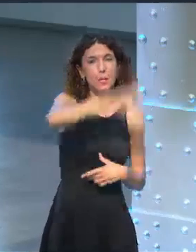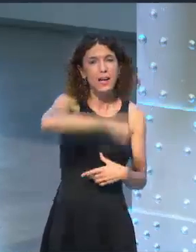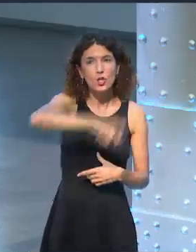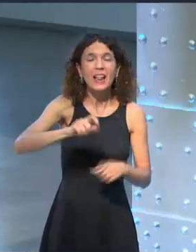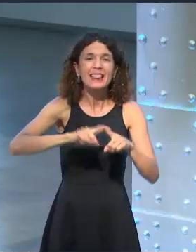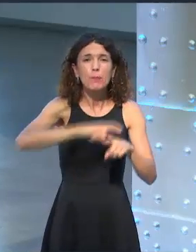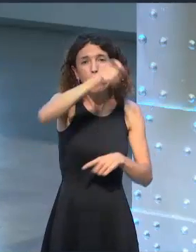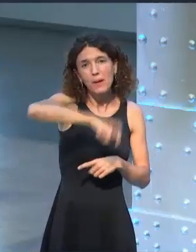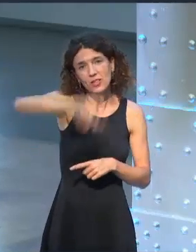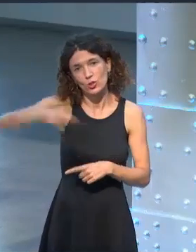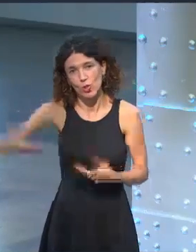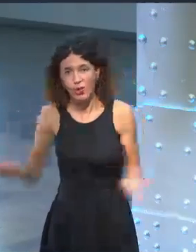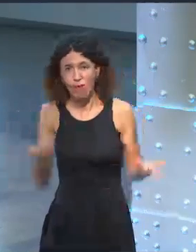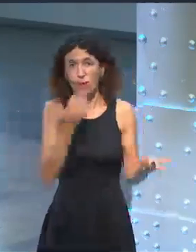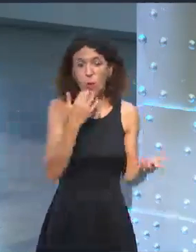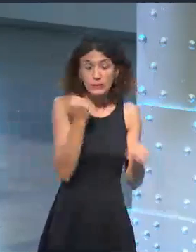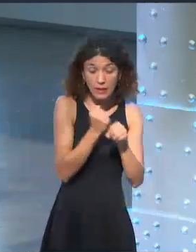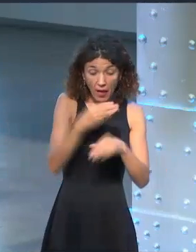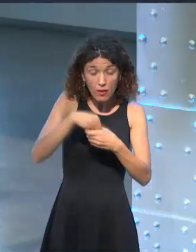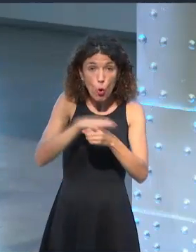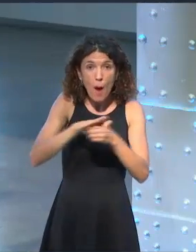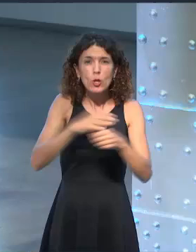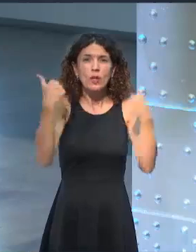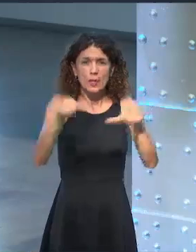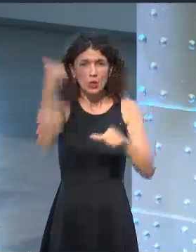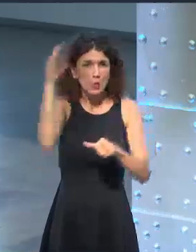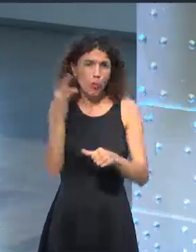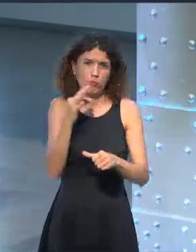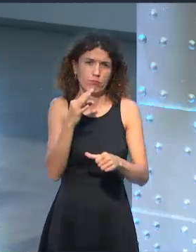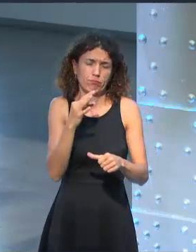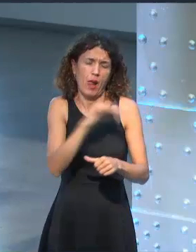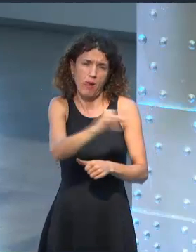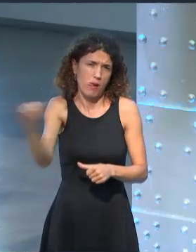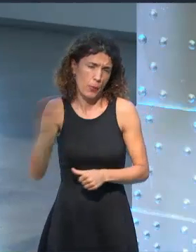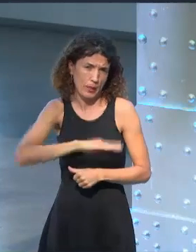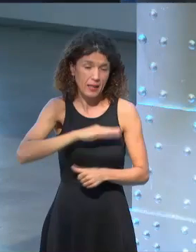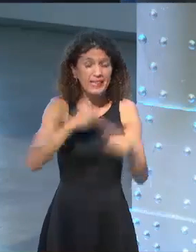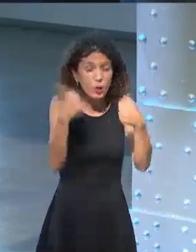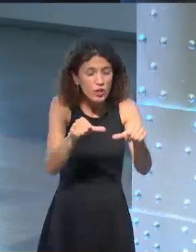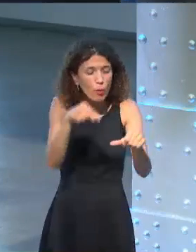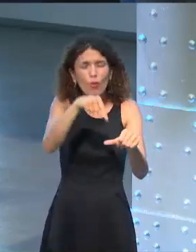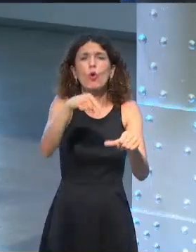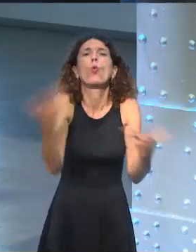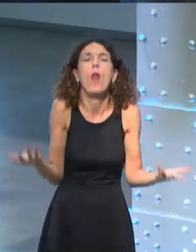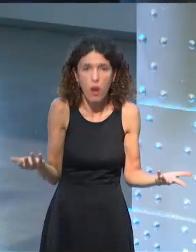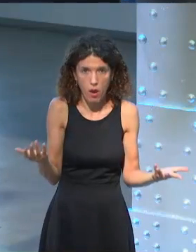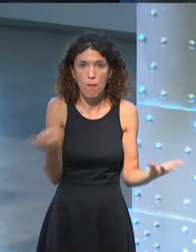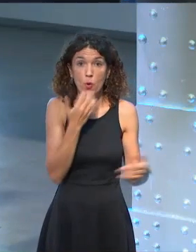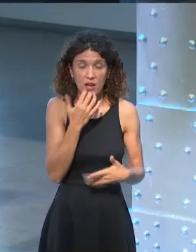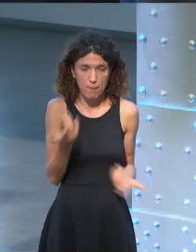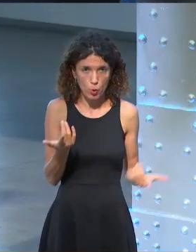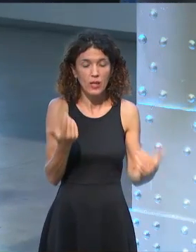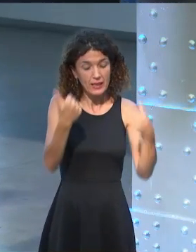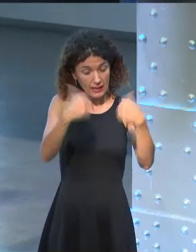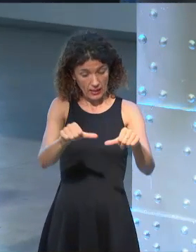o el tipo de personas que trabajan en estos ámbitos. ¿En qué consisten estos estereotipos? Pues, por ejemplo,